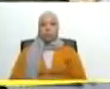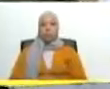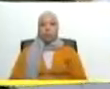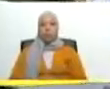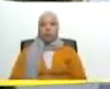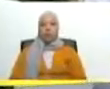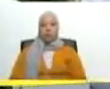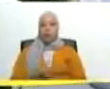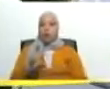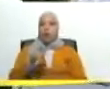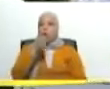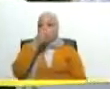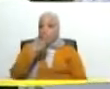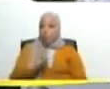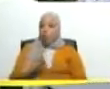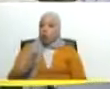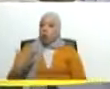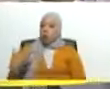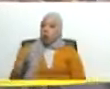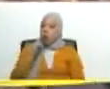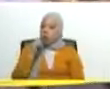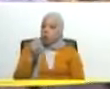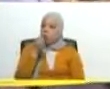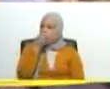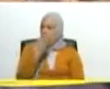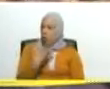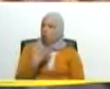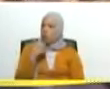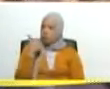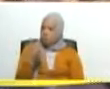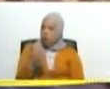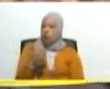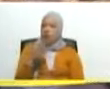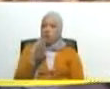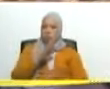Por las buenas, somos encantadores,